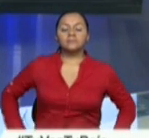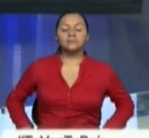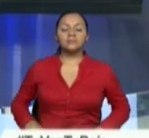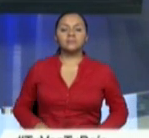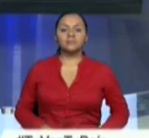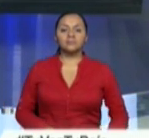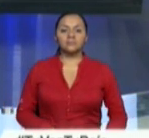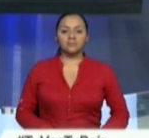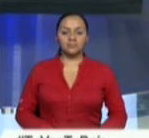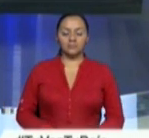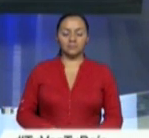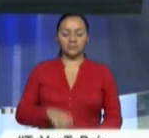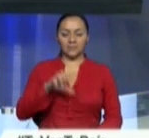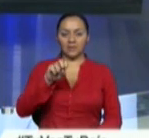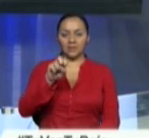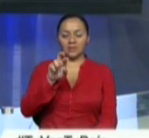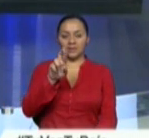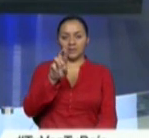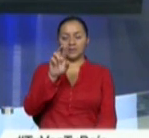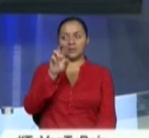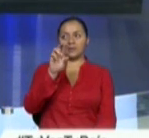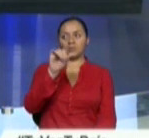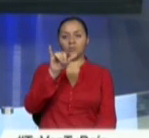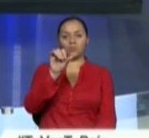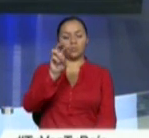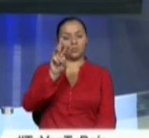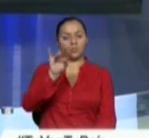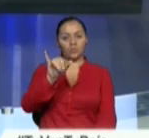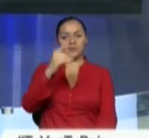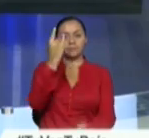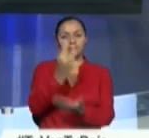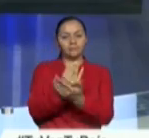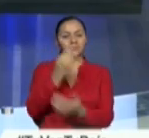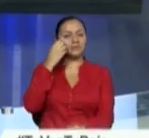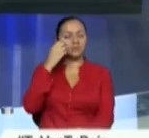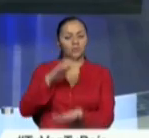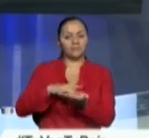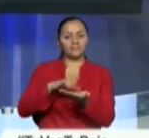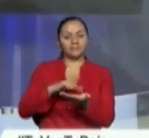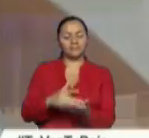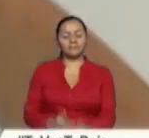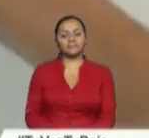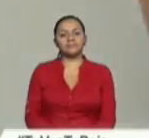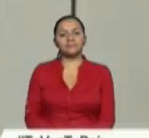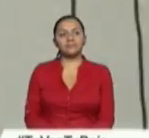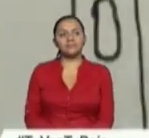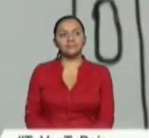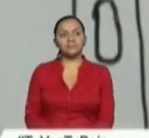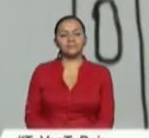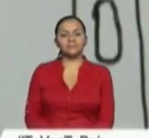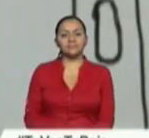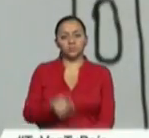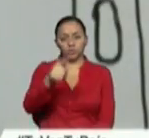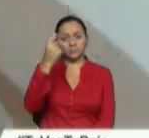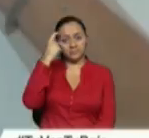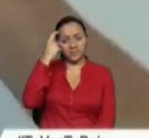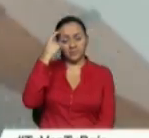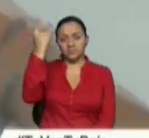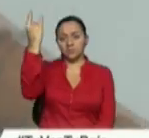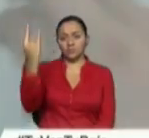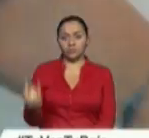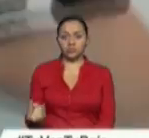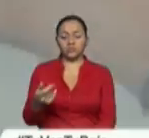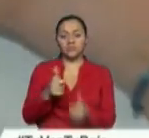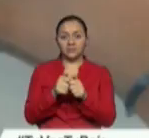esta es es un sistema de carga inalámbrica para teléfonos inteligentes veamos alguna vez imaginó cargar su